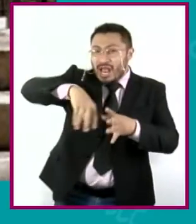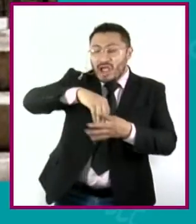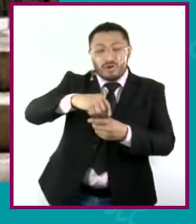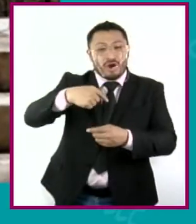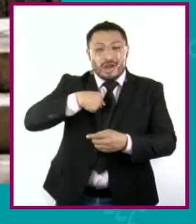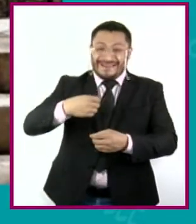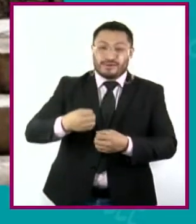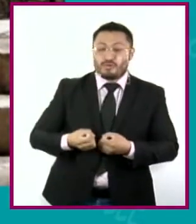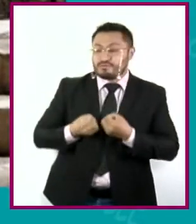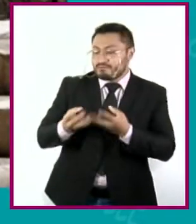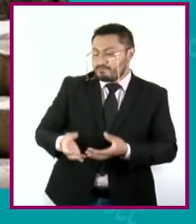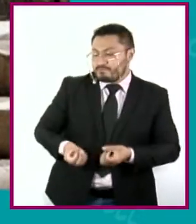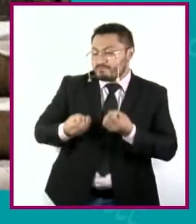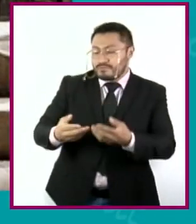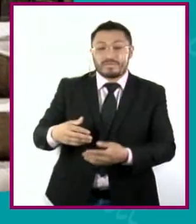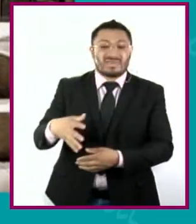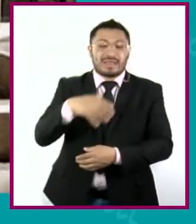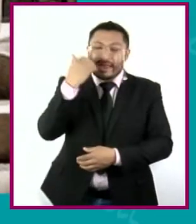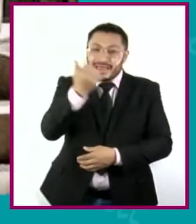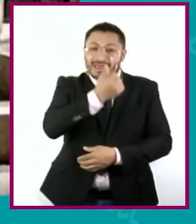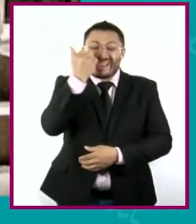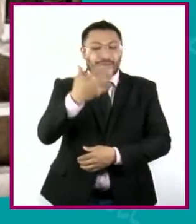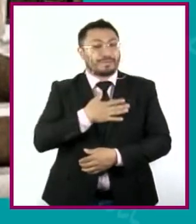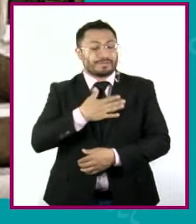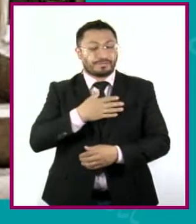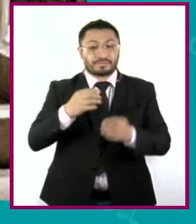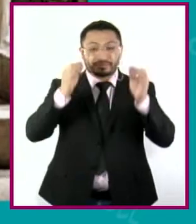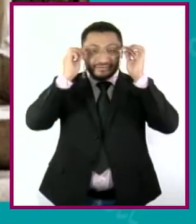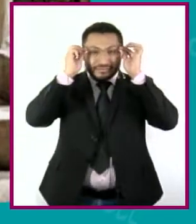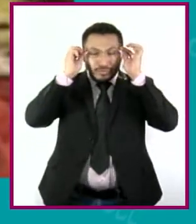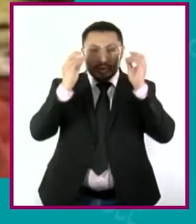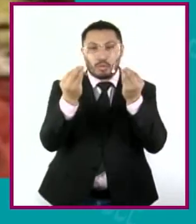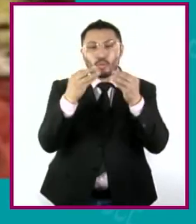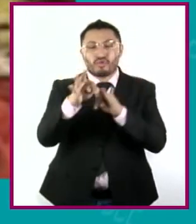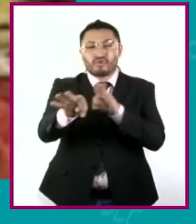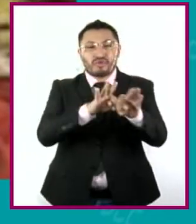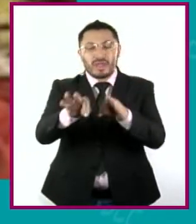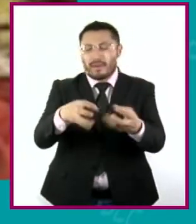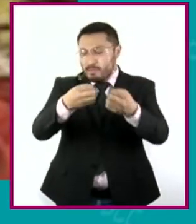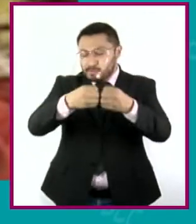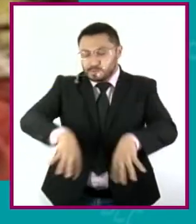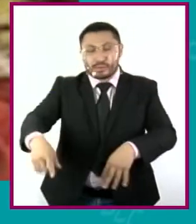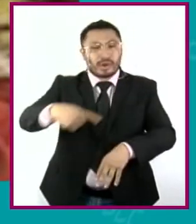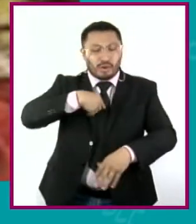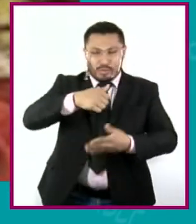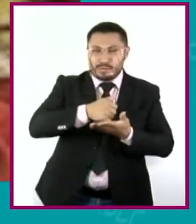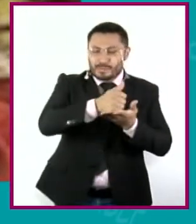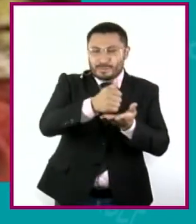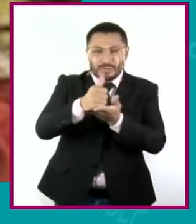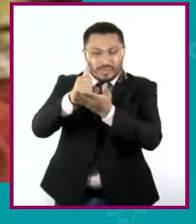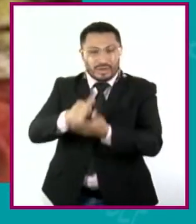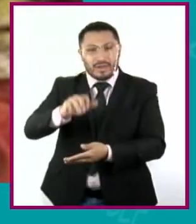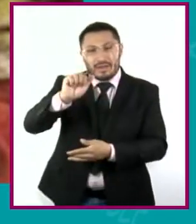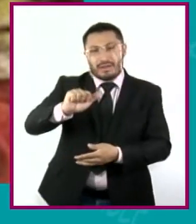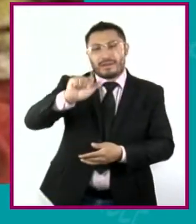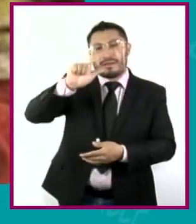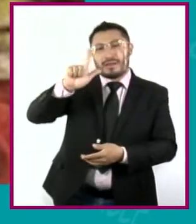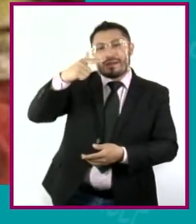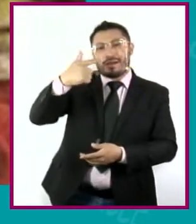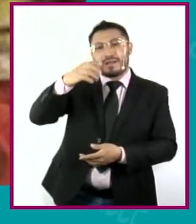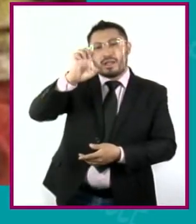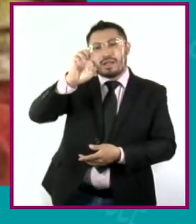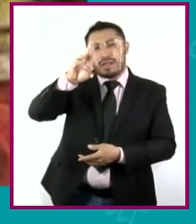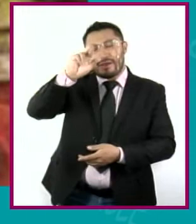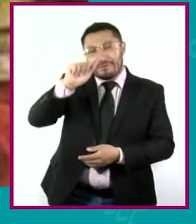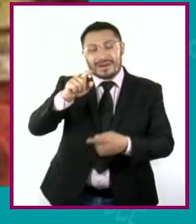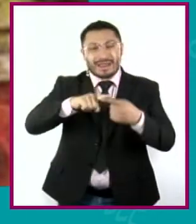alumnos. Aunque mucho de mi trabajo se perdió, tuve contribuciones importantes en el álgebra y la astronomía. Pero